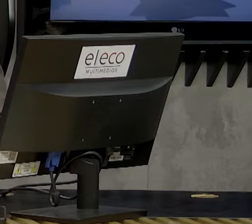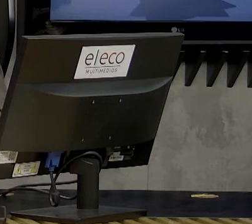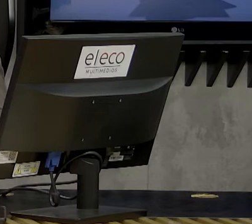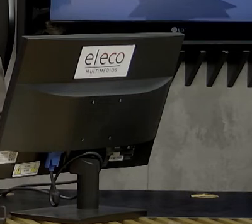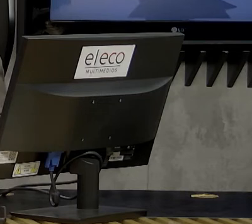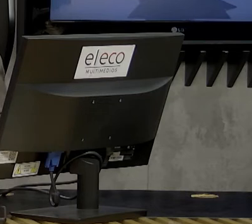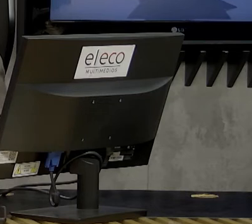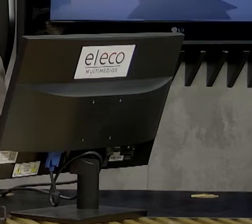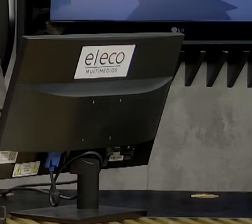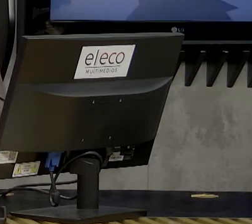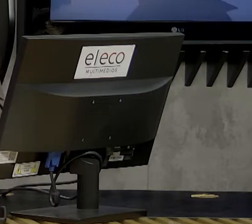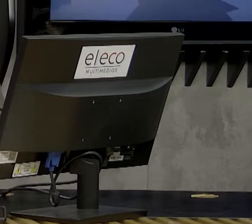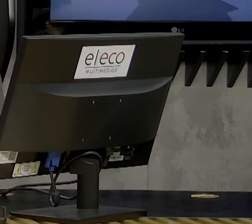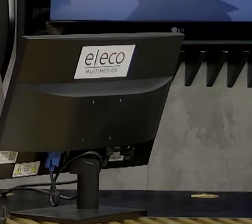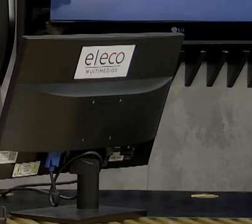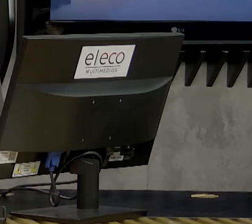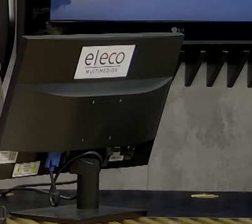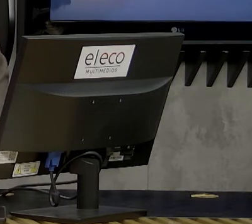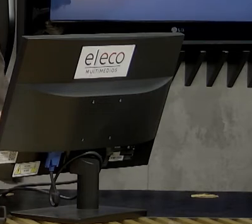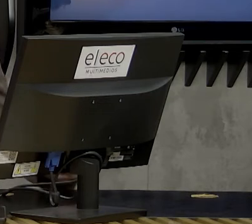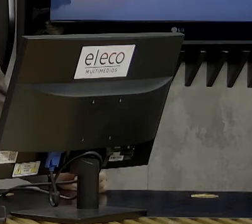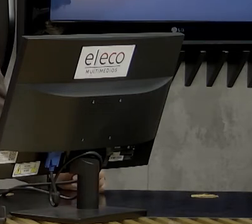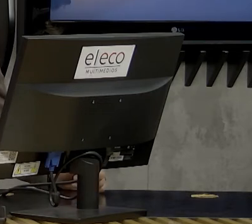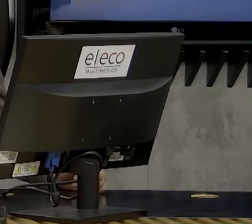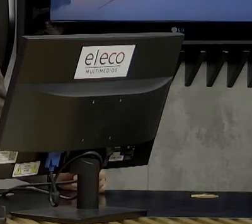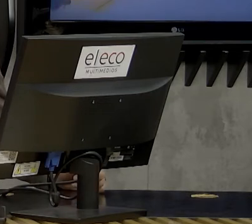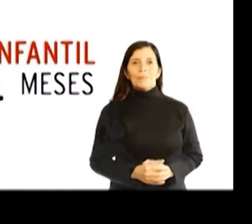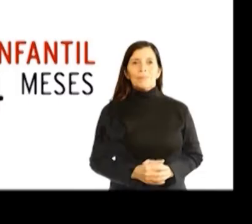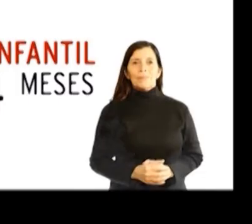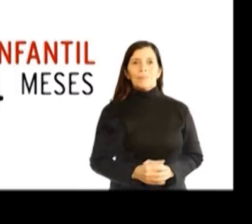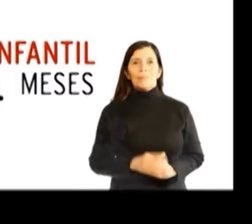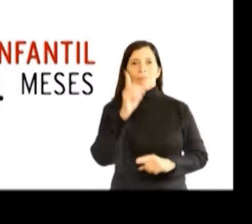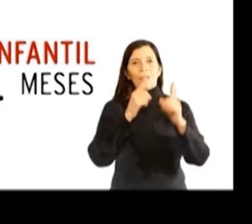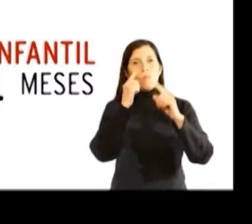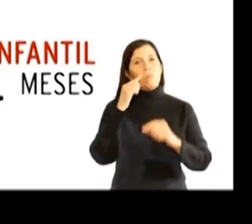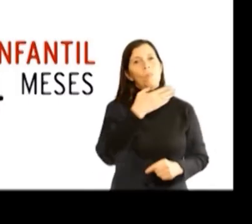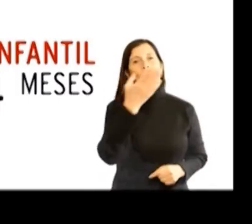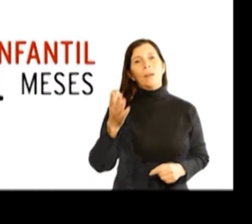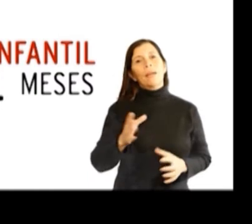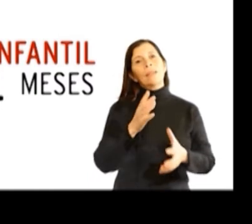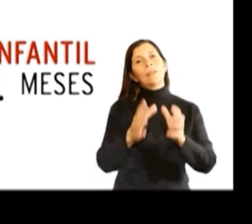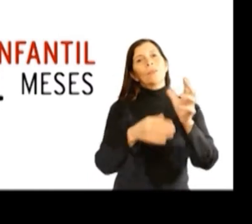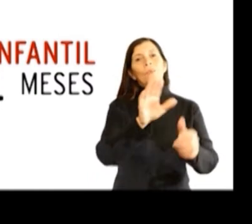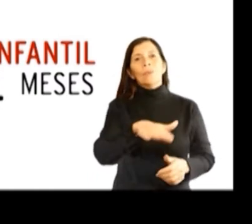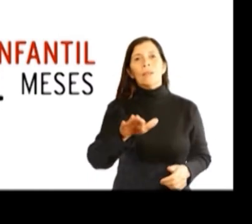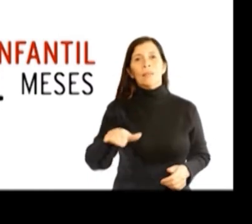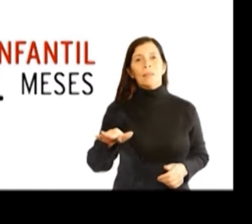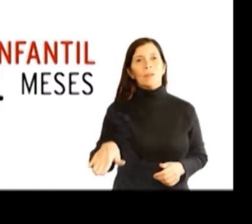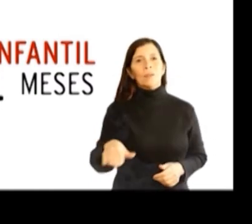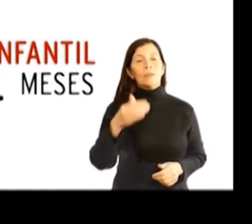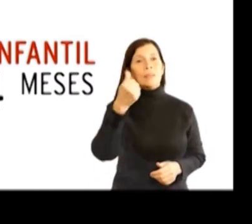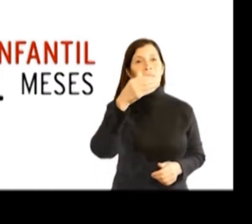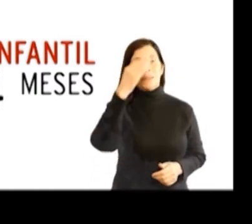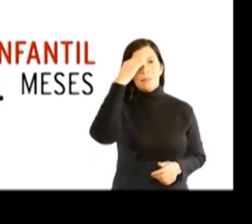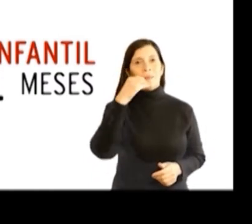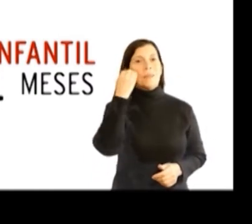niña, a edad temprana. Tu mirada puede hacer la diferencia. Señales de alerta en el desarrollo infantil entre